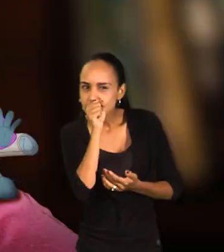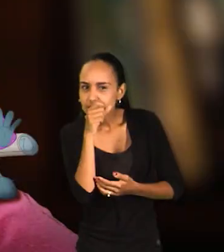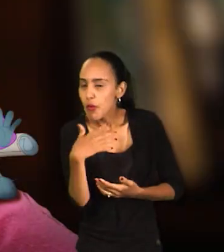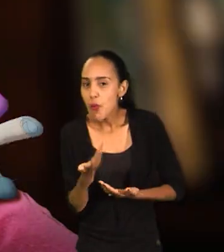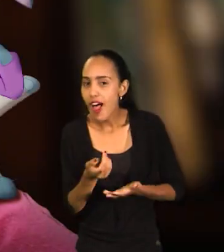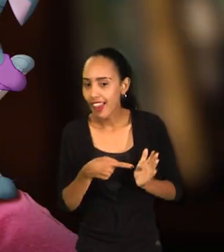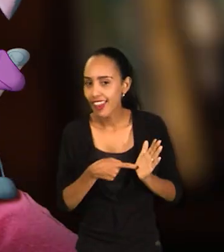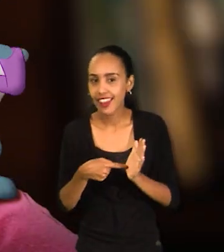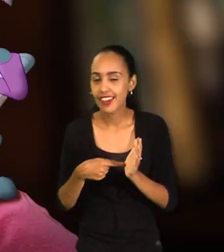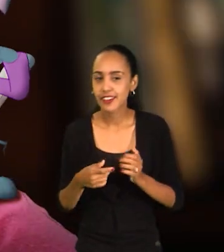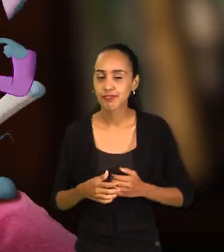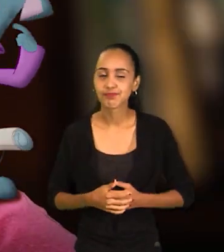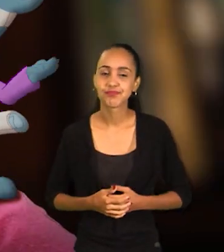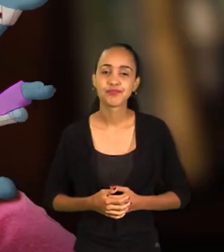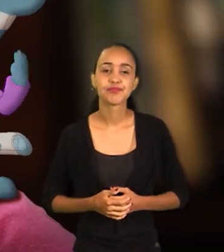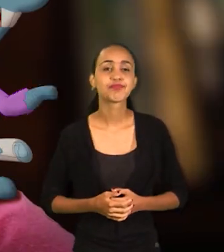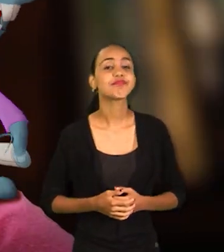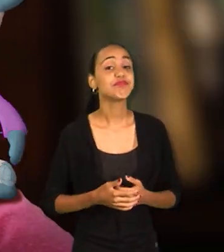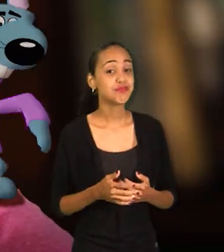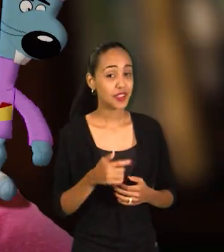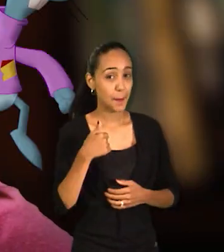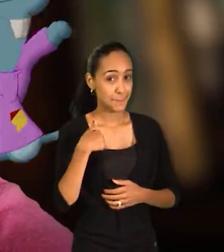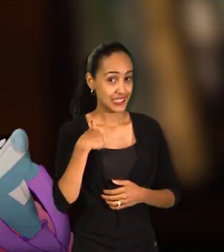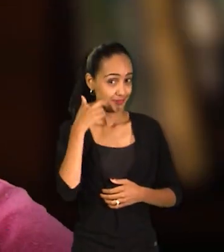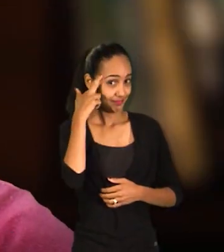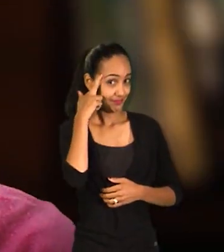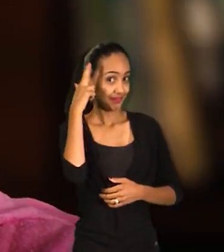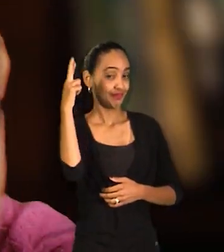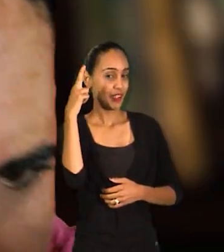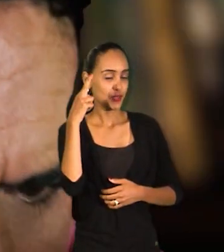misterio. Ah, ahora que me acuerdo.